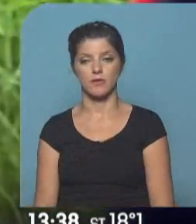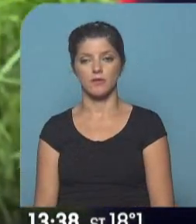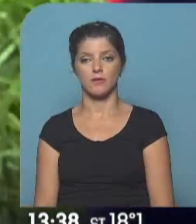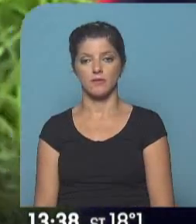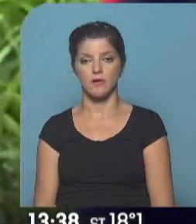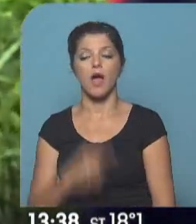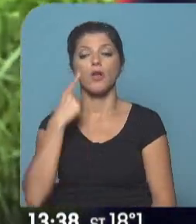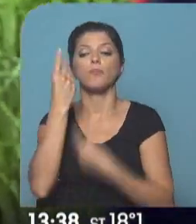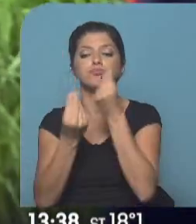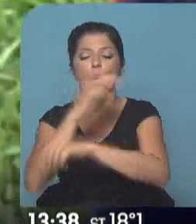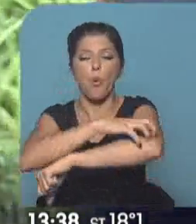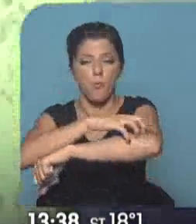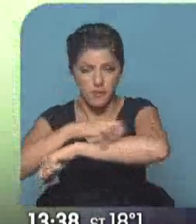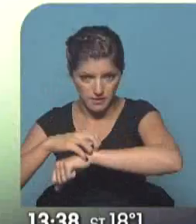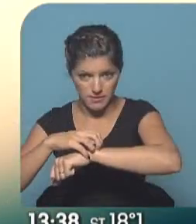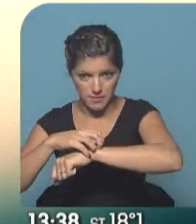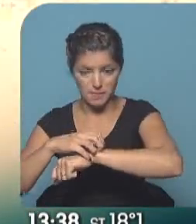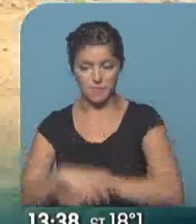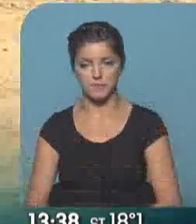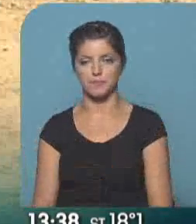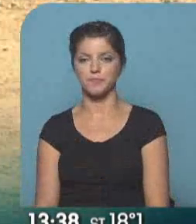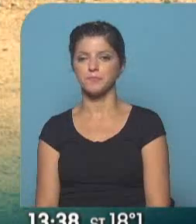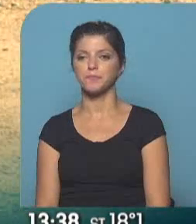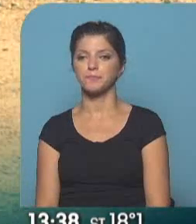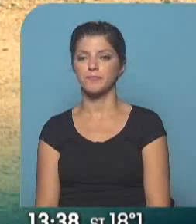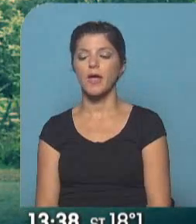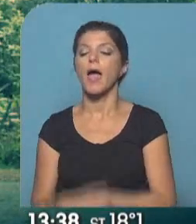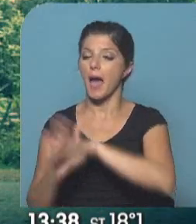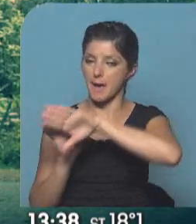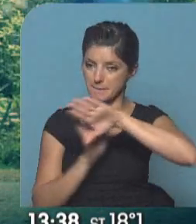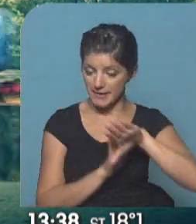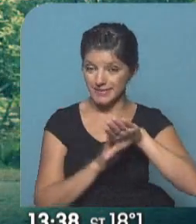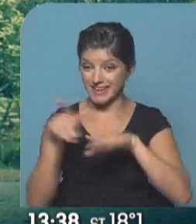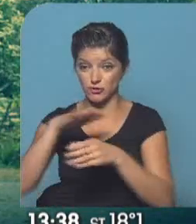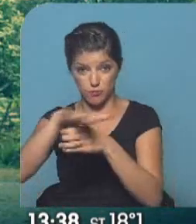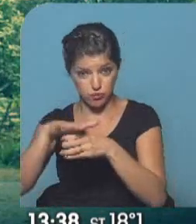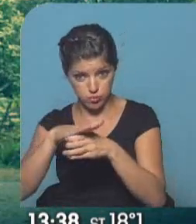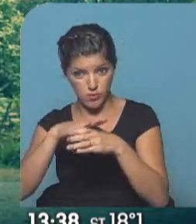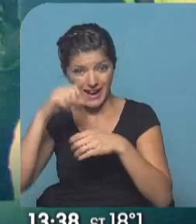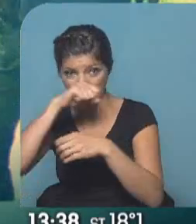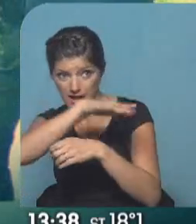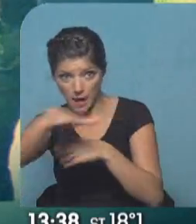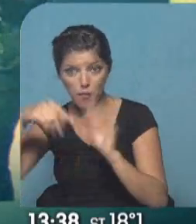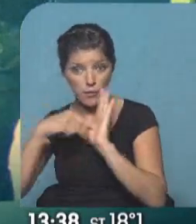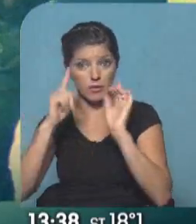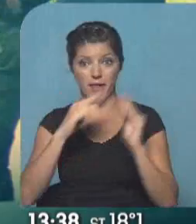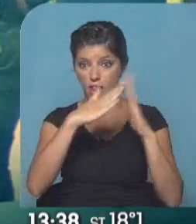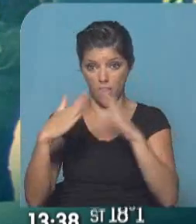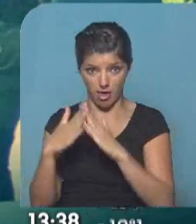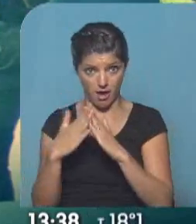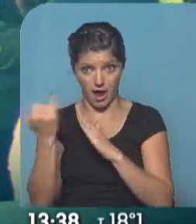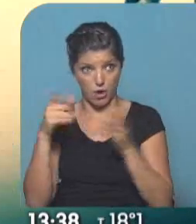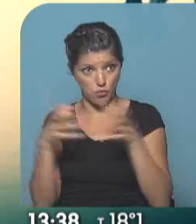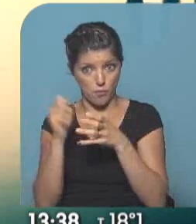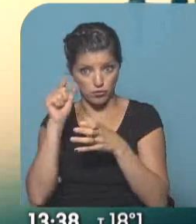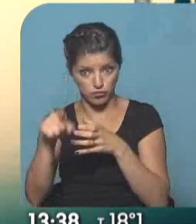humilde y en las zonas de conflicto. Por otra parte, operan no solo en ámbitos rurales, sino también urbanos.